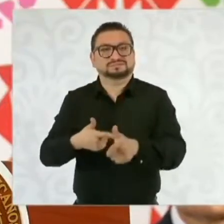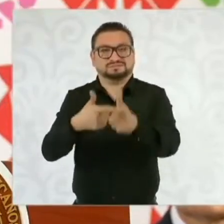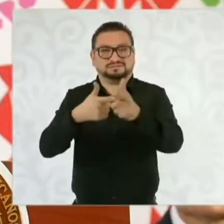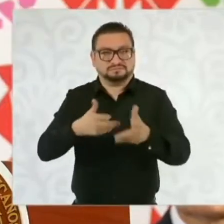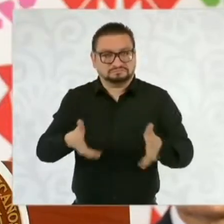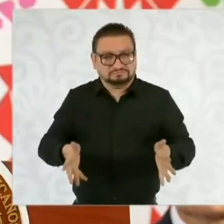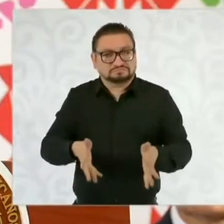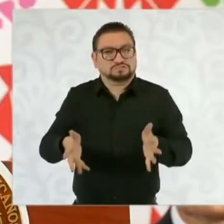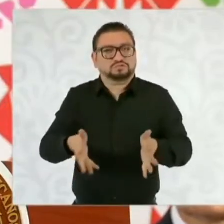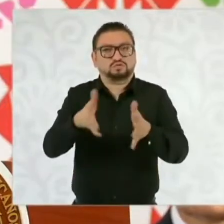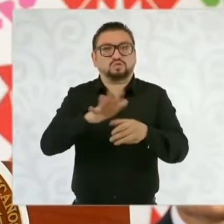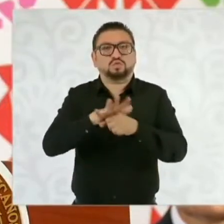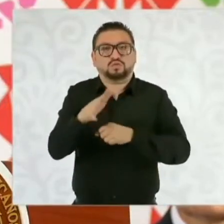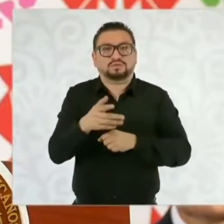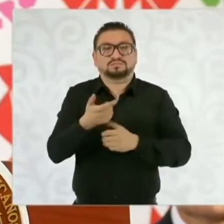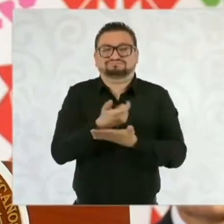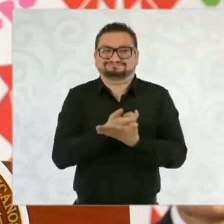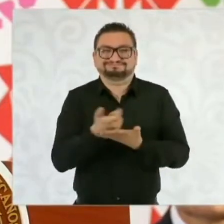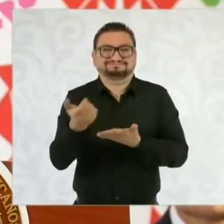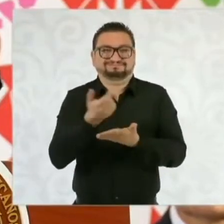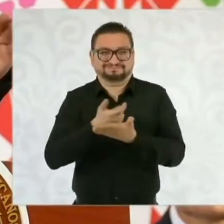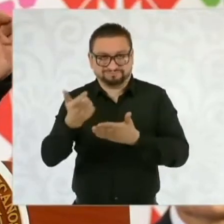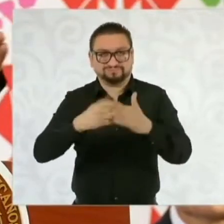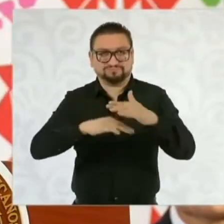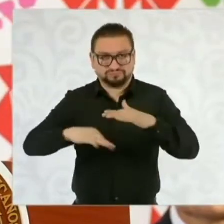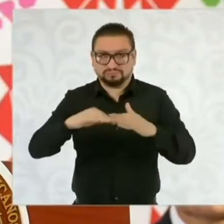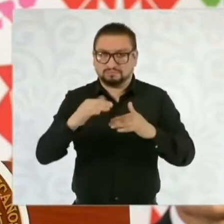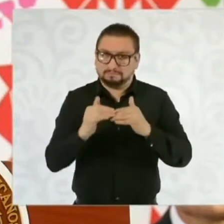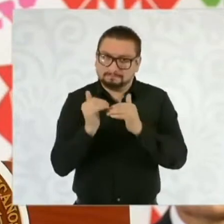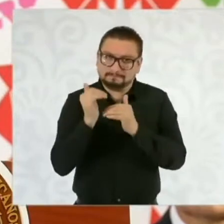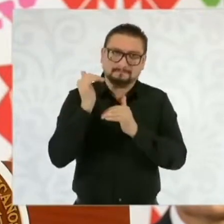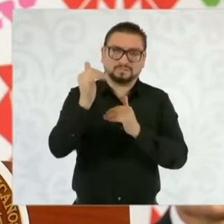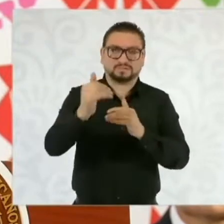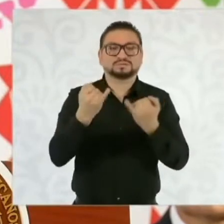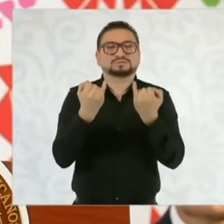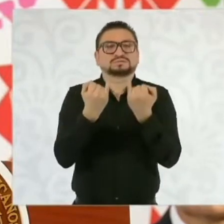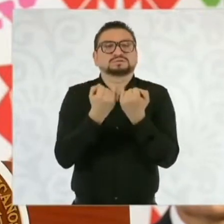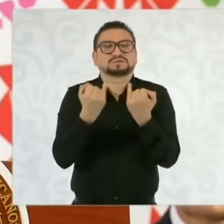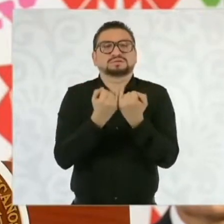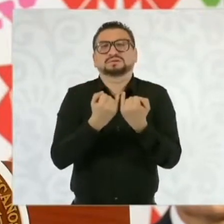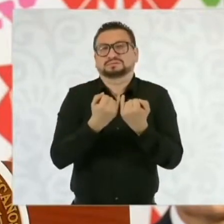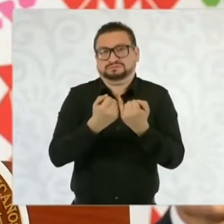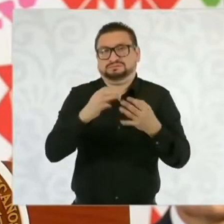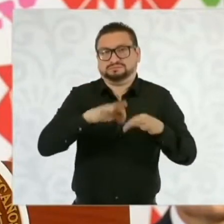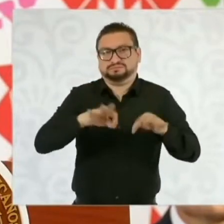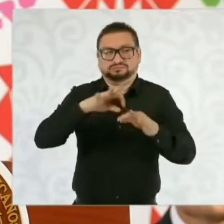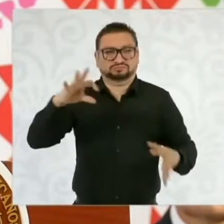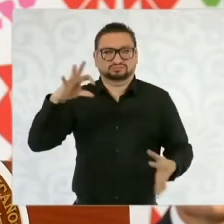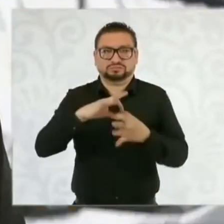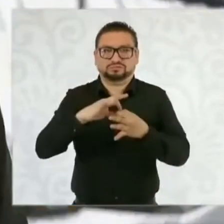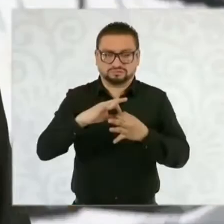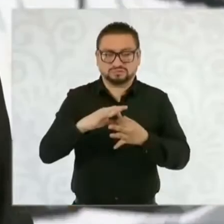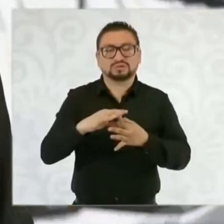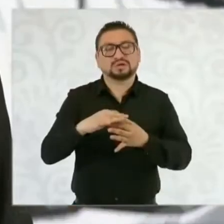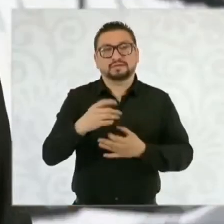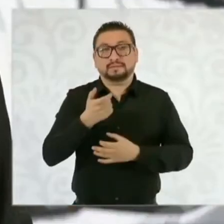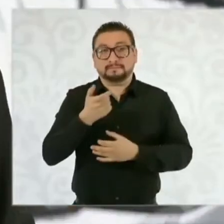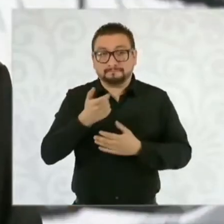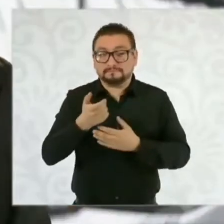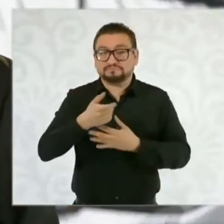de promover el aumento de los salarios mínimos, sino también un impacto que tiene de manera correlativa en el